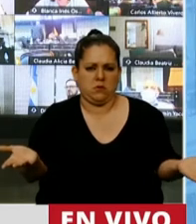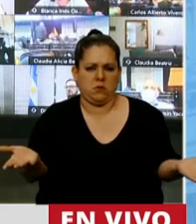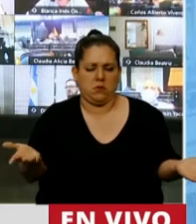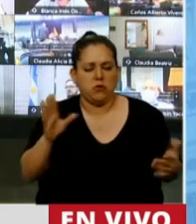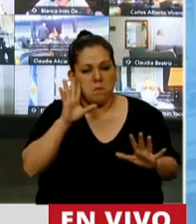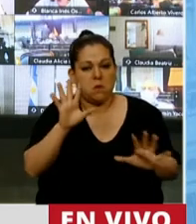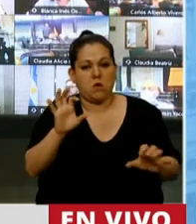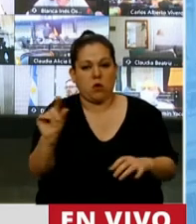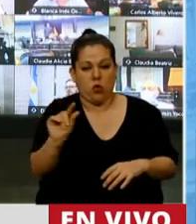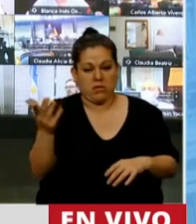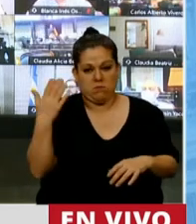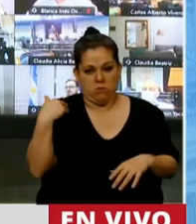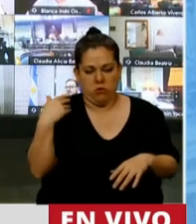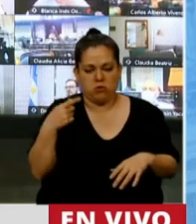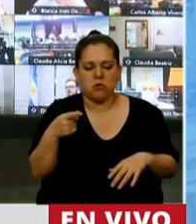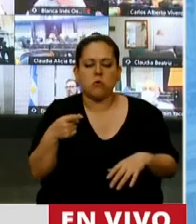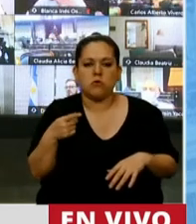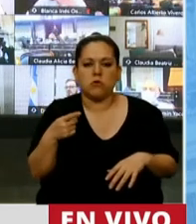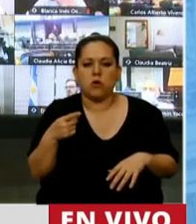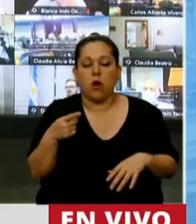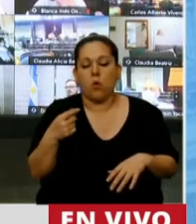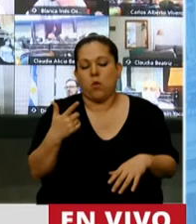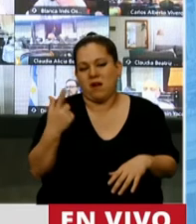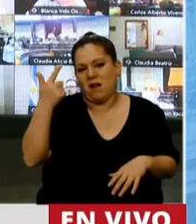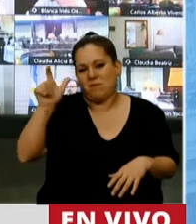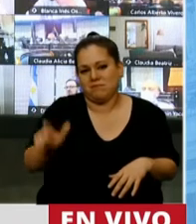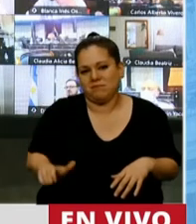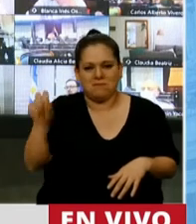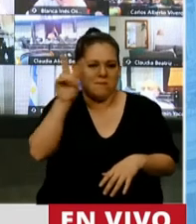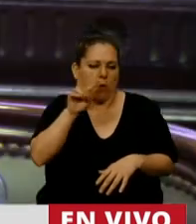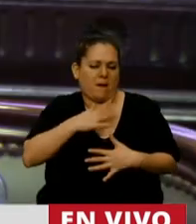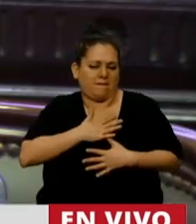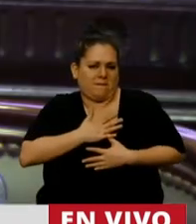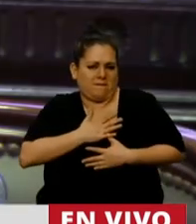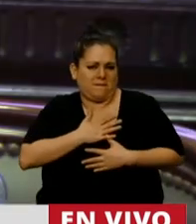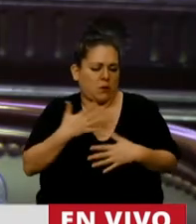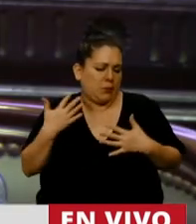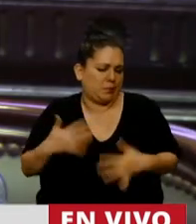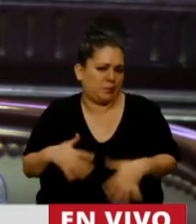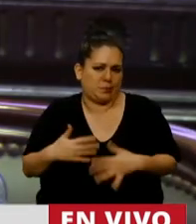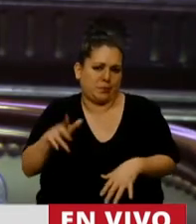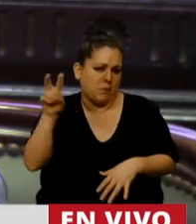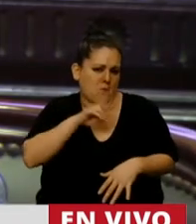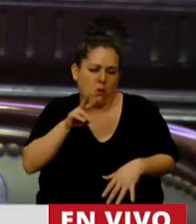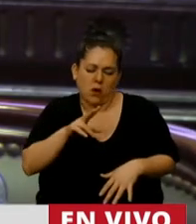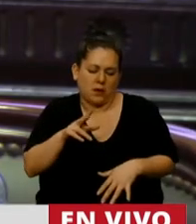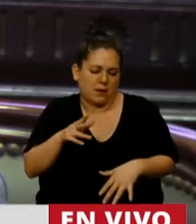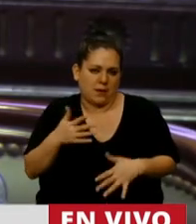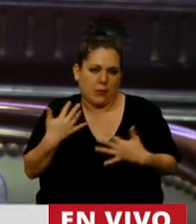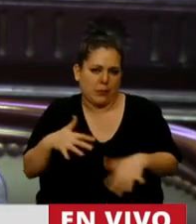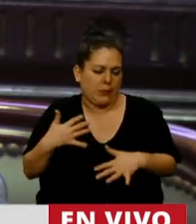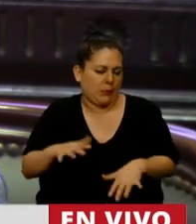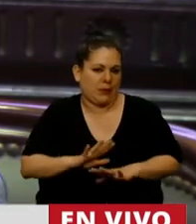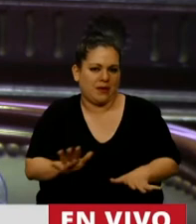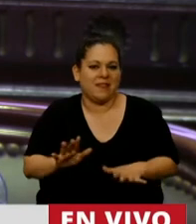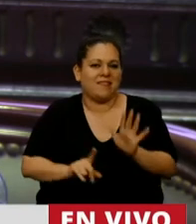Recuerdo, presidente, hace poco una querida de esas mujer de esas enormes que tenemos en nuestro país, en el norte